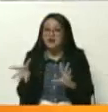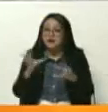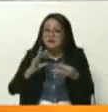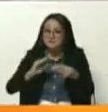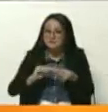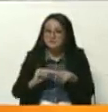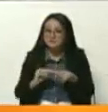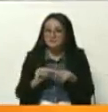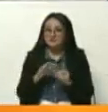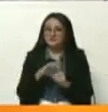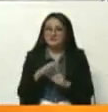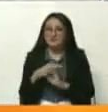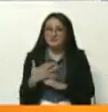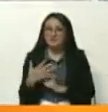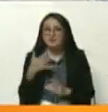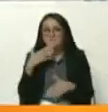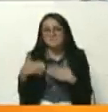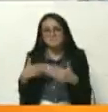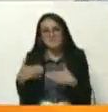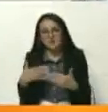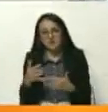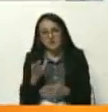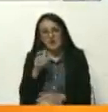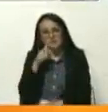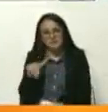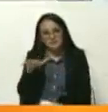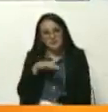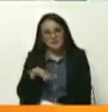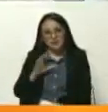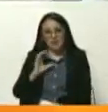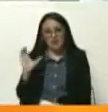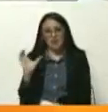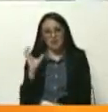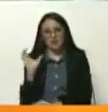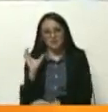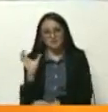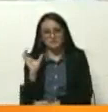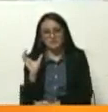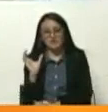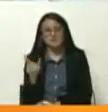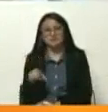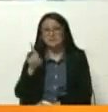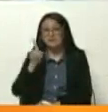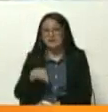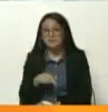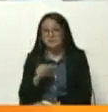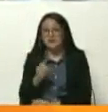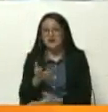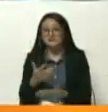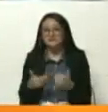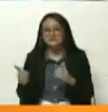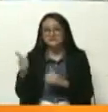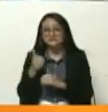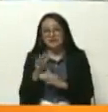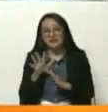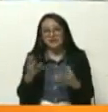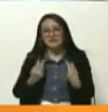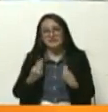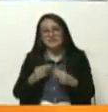adecuada situación de mejoría a la población colombiana, sino incluso el valor supremo de la